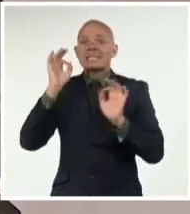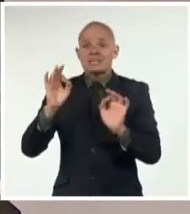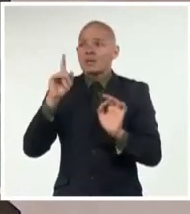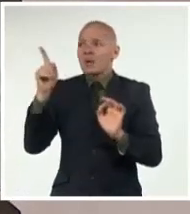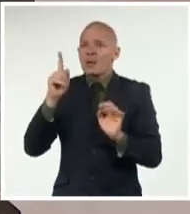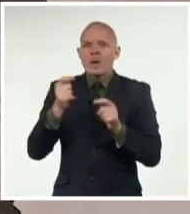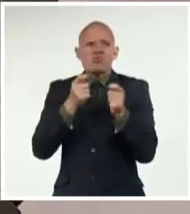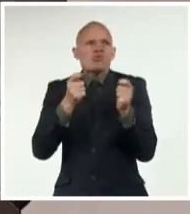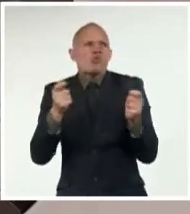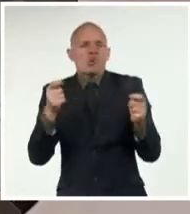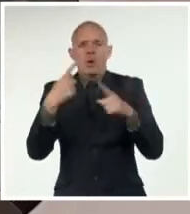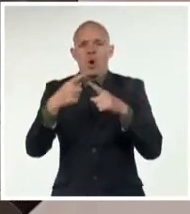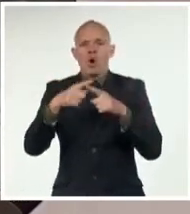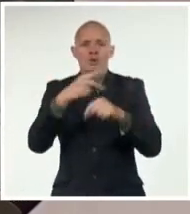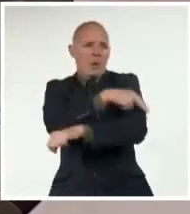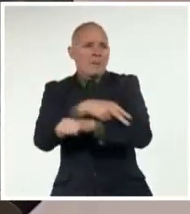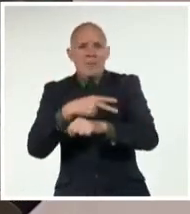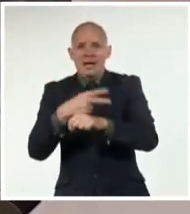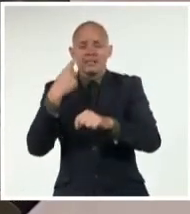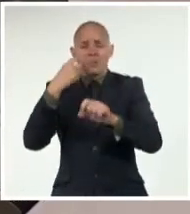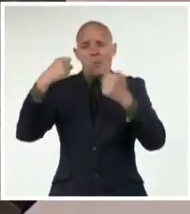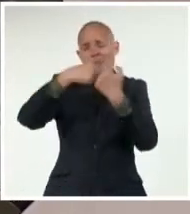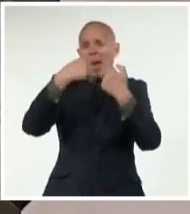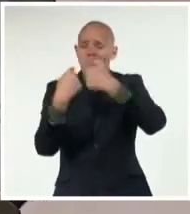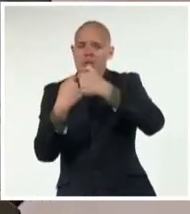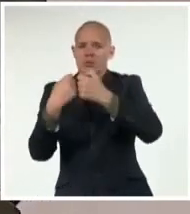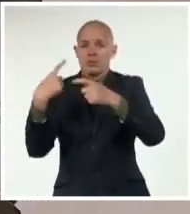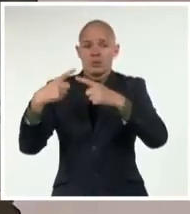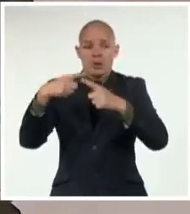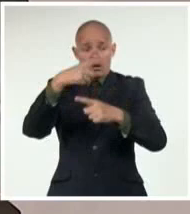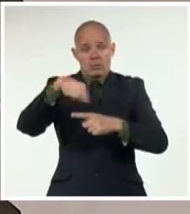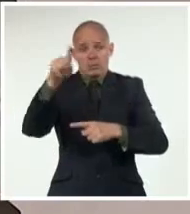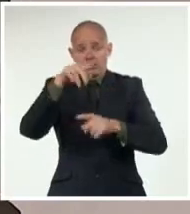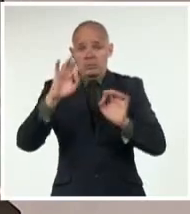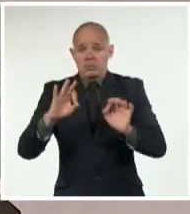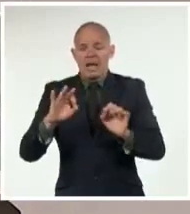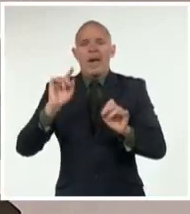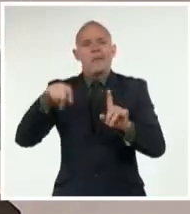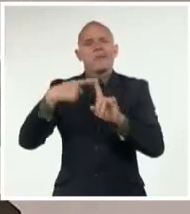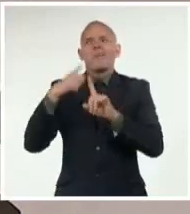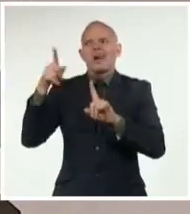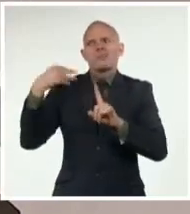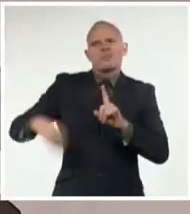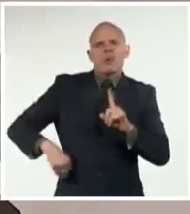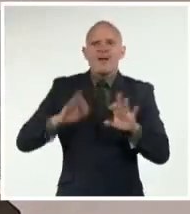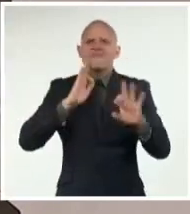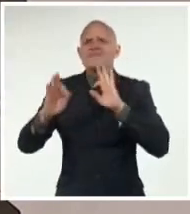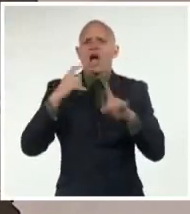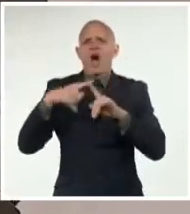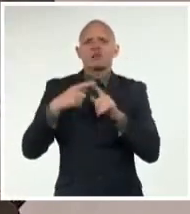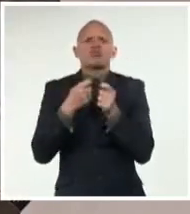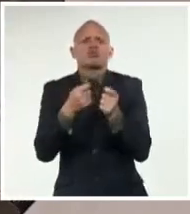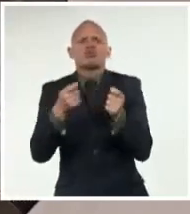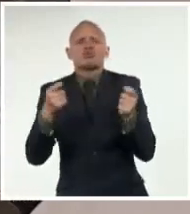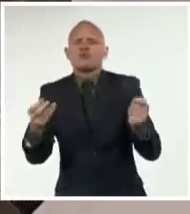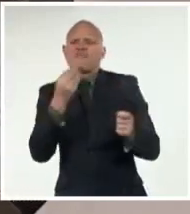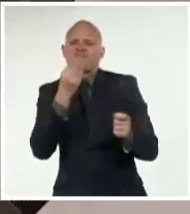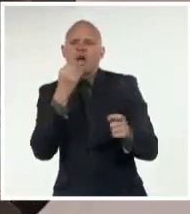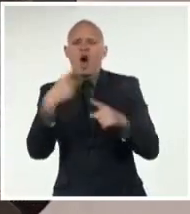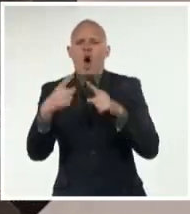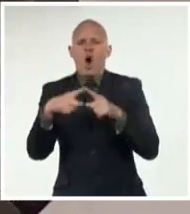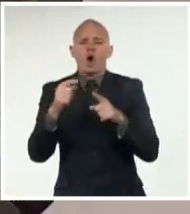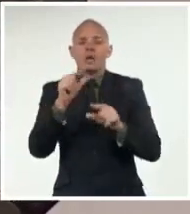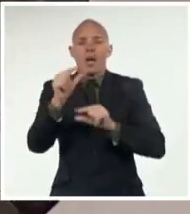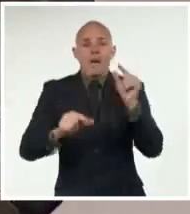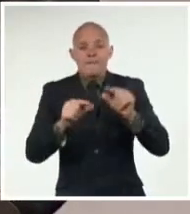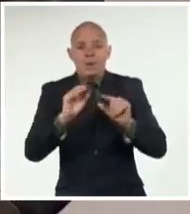estabilidad internacional, maniobras de desestabilización y desinformación, dobles raseros, aplicación de